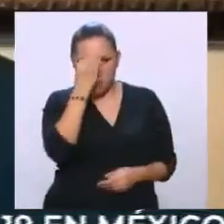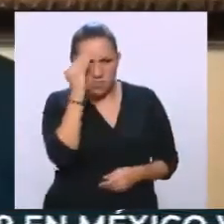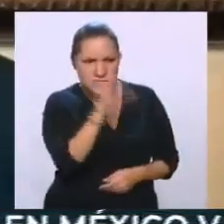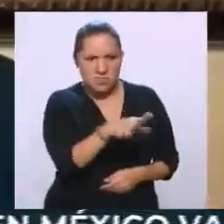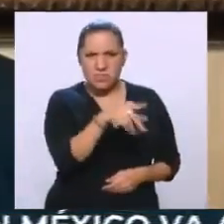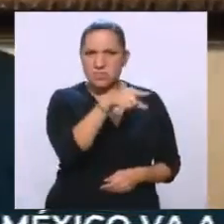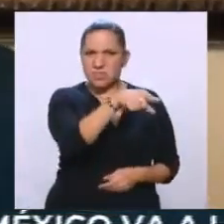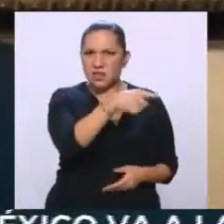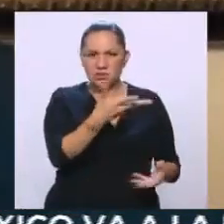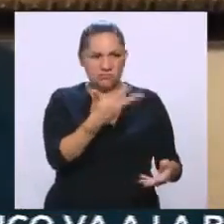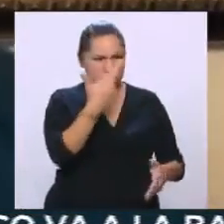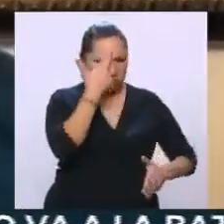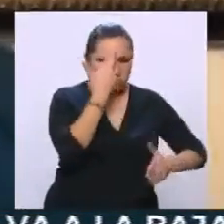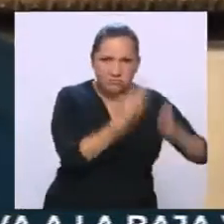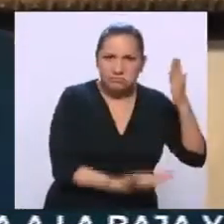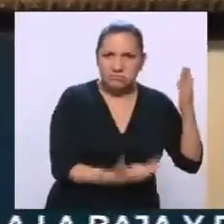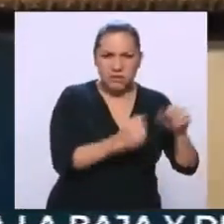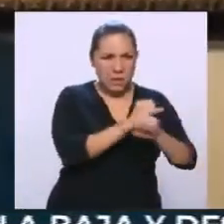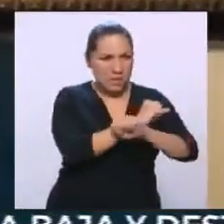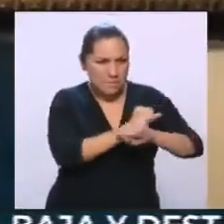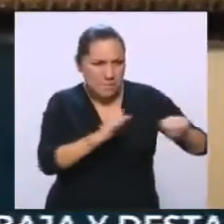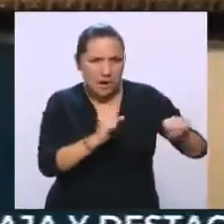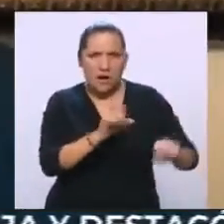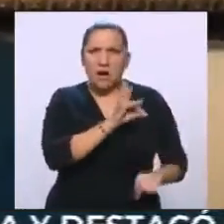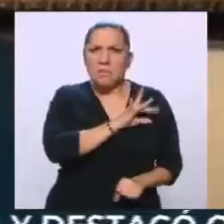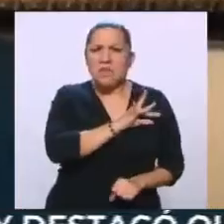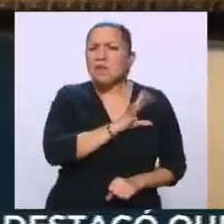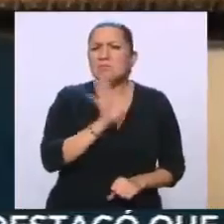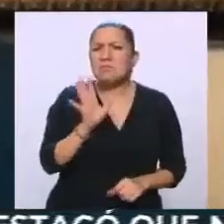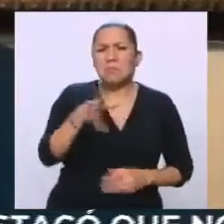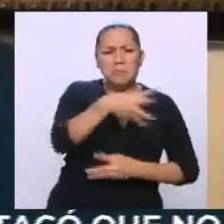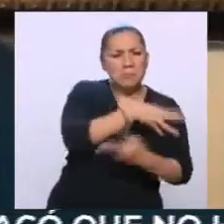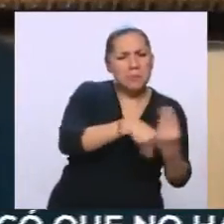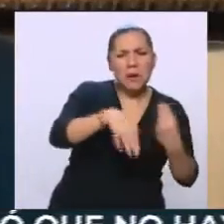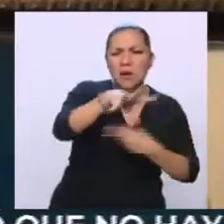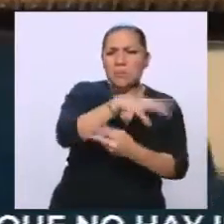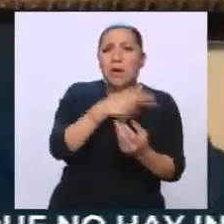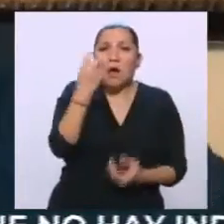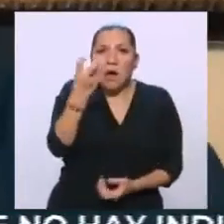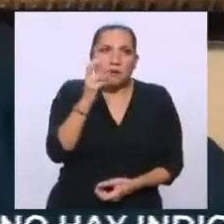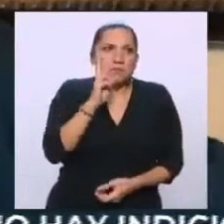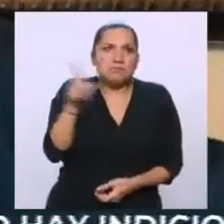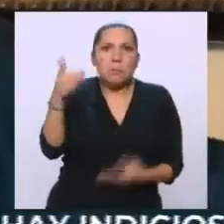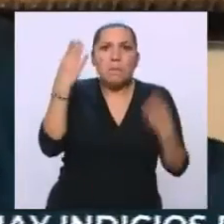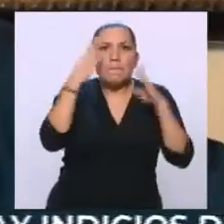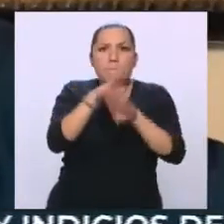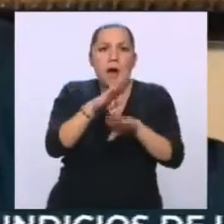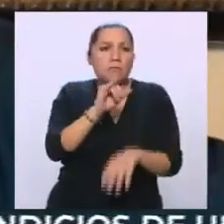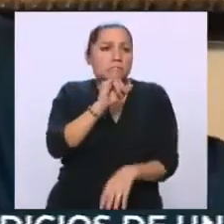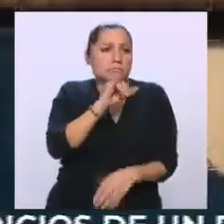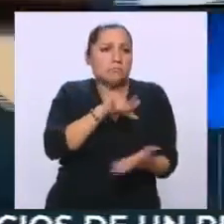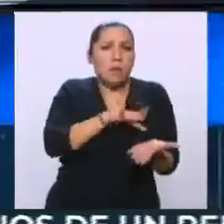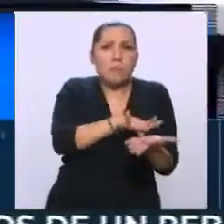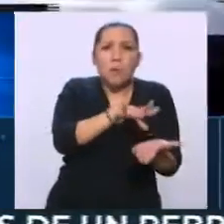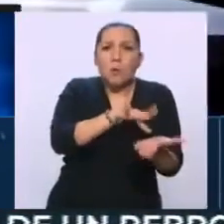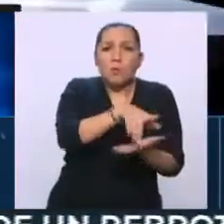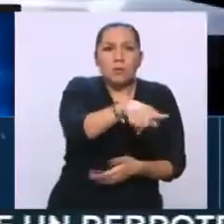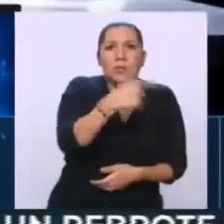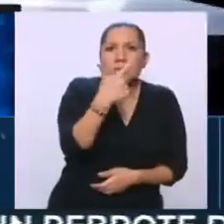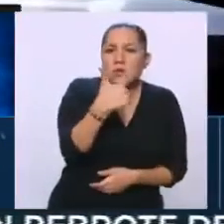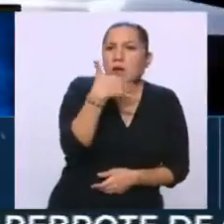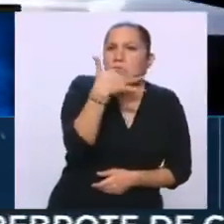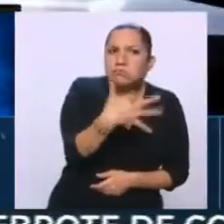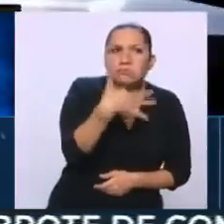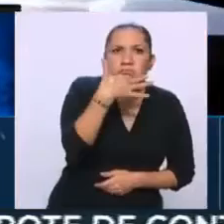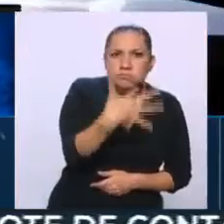importante que juegan los bancos y el gobierno en el combate al lavado del dinero. Así es. Oye, Arturo, pues ahí están las cifras, y está en la